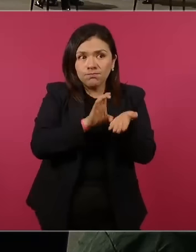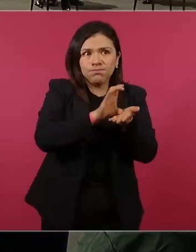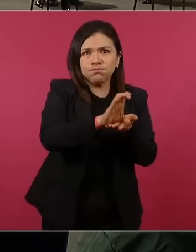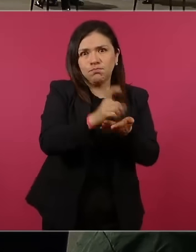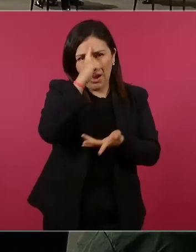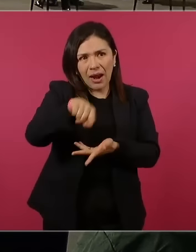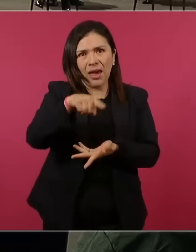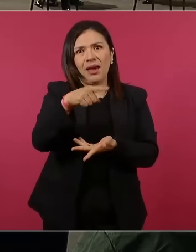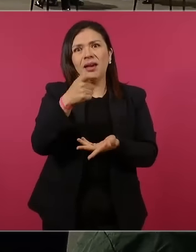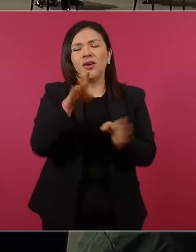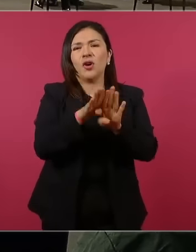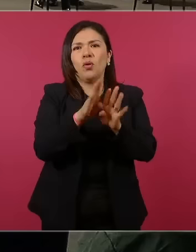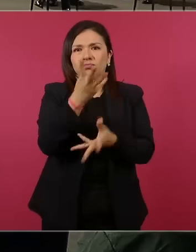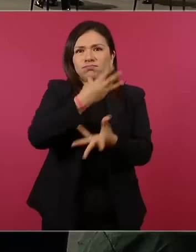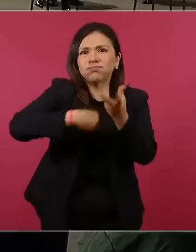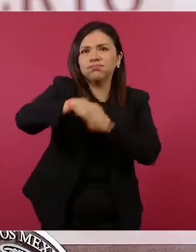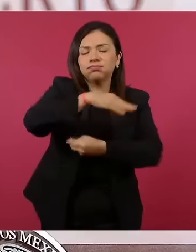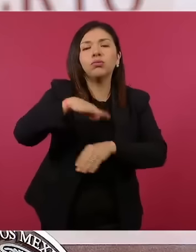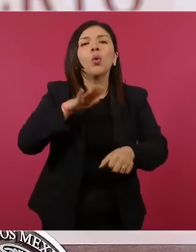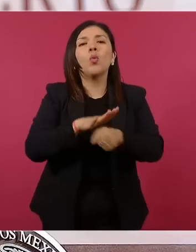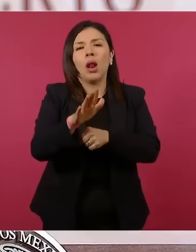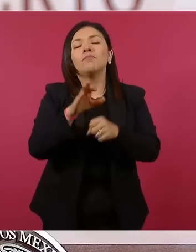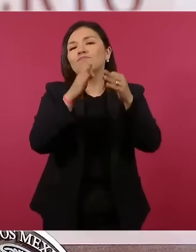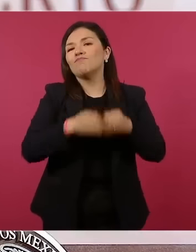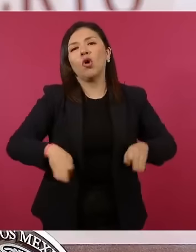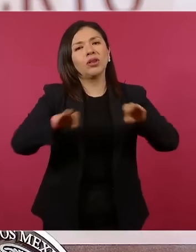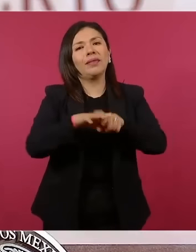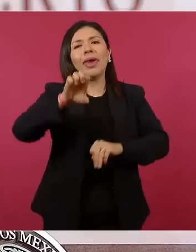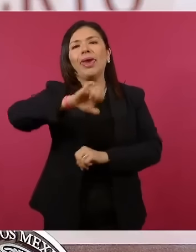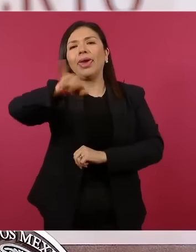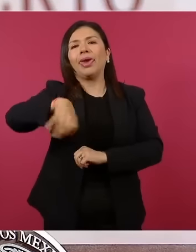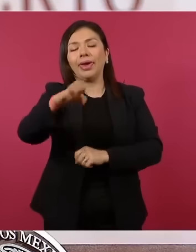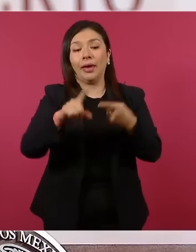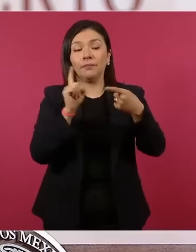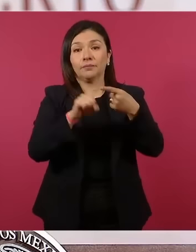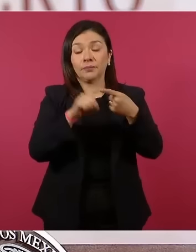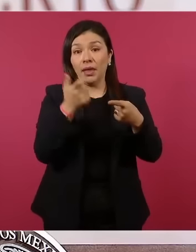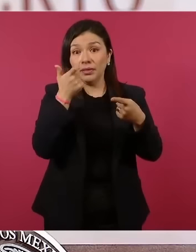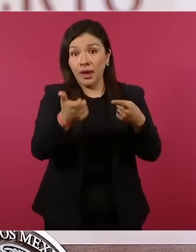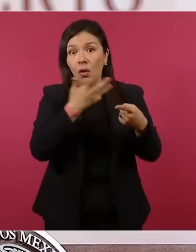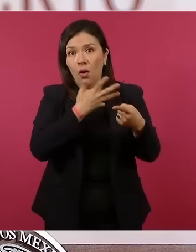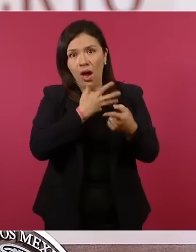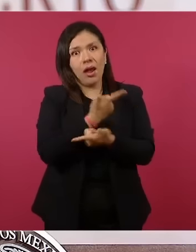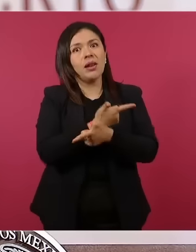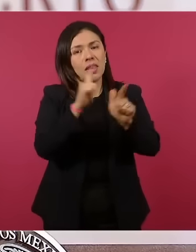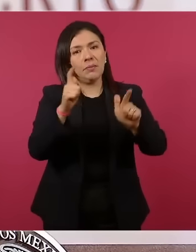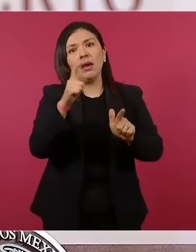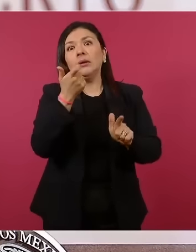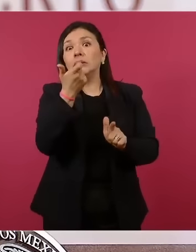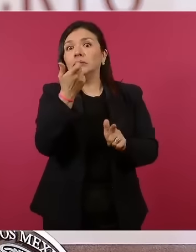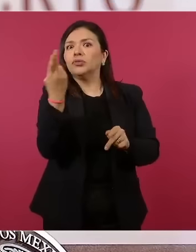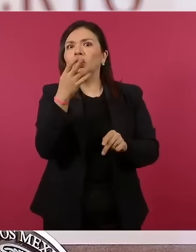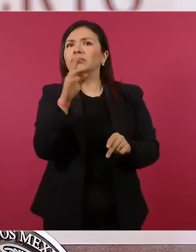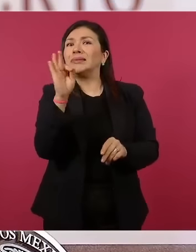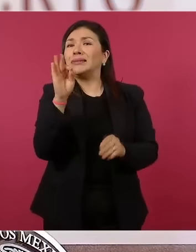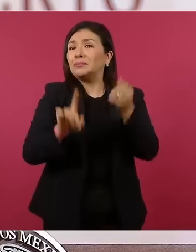recursos, con ejes fundamentales como son: primero, tener los recursos disponibles, es decir, la liquidez